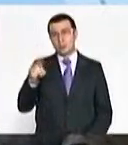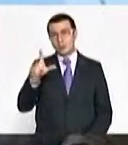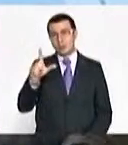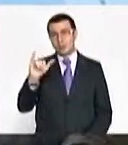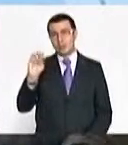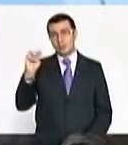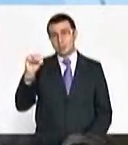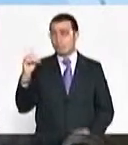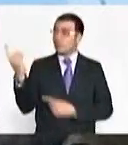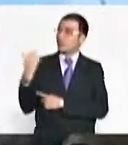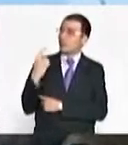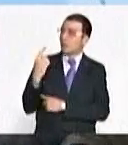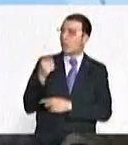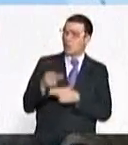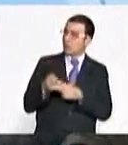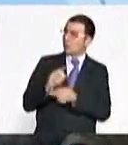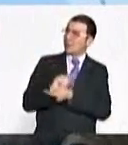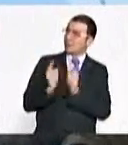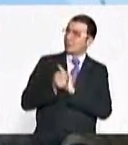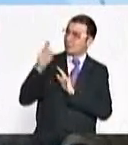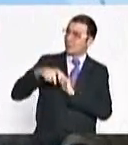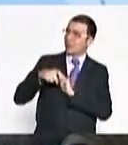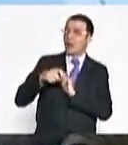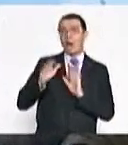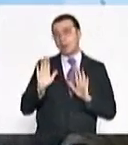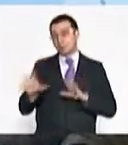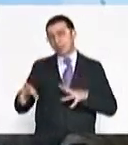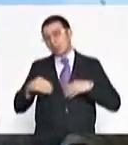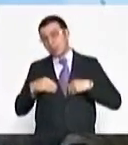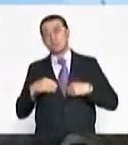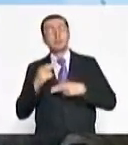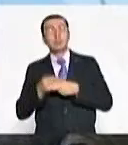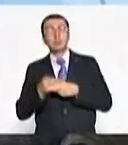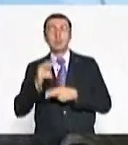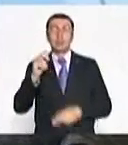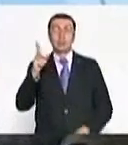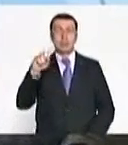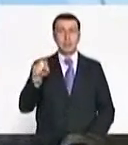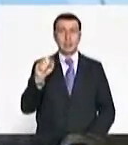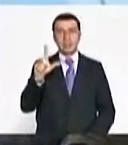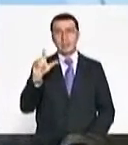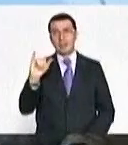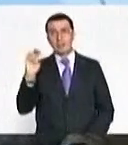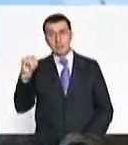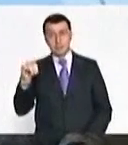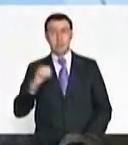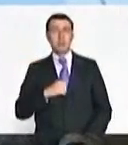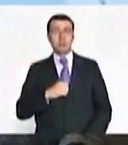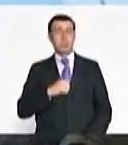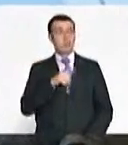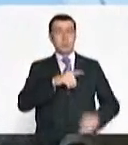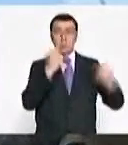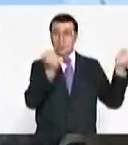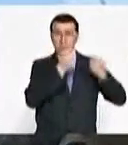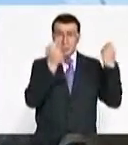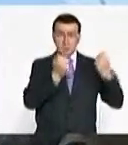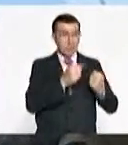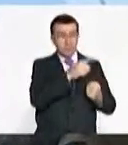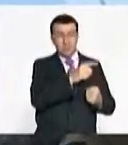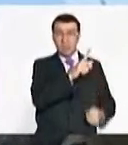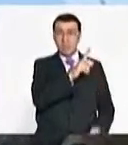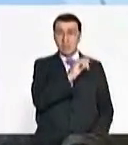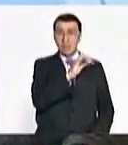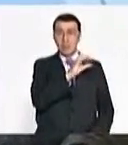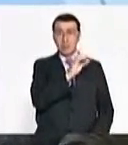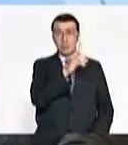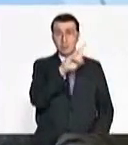nombre y ciertos componentes hubo necesidad de cambiarlos. Ya no existe LipoSlim en el mercado. Si hay